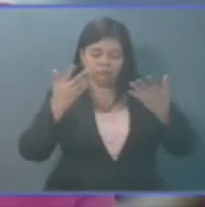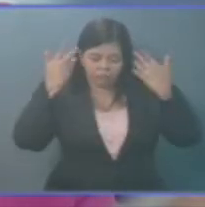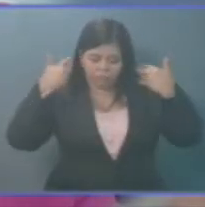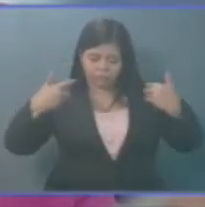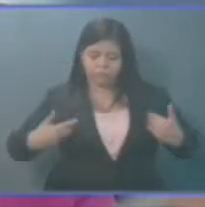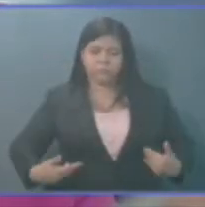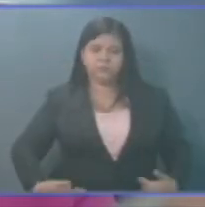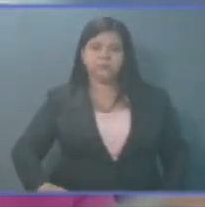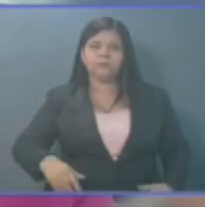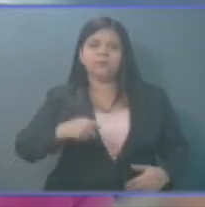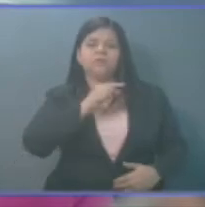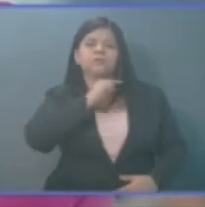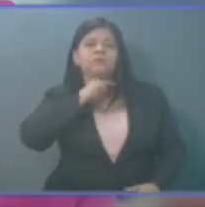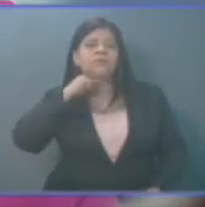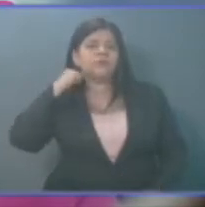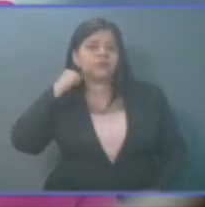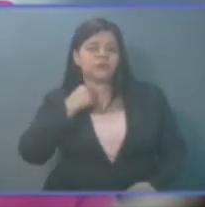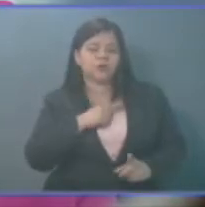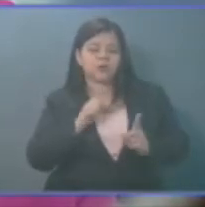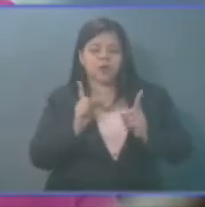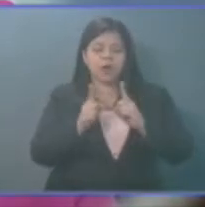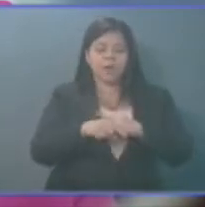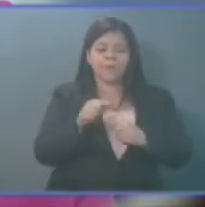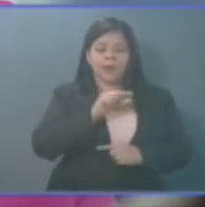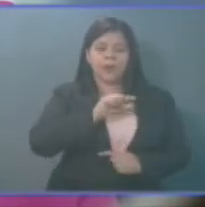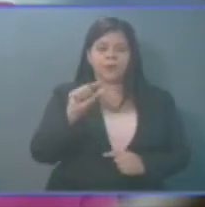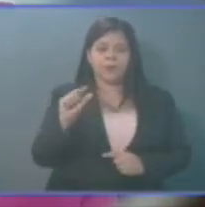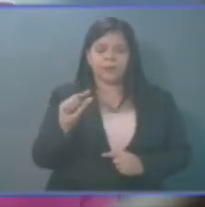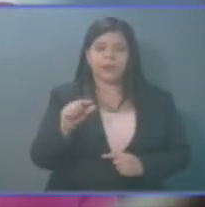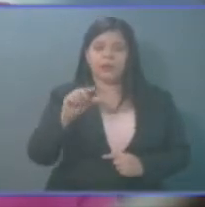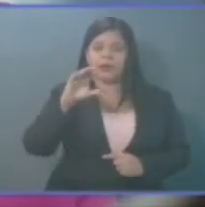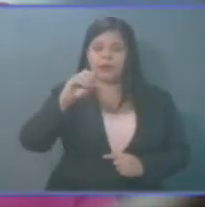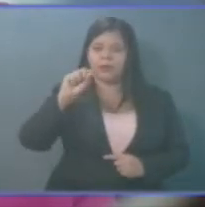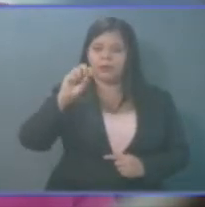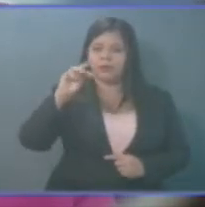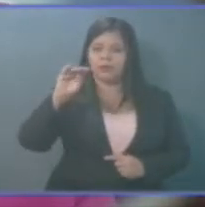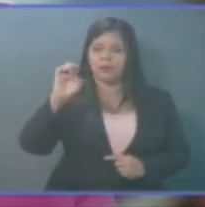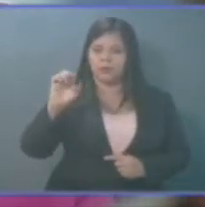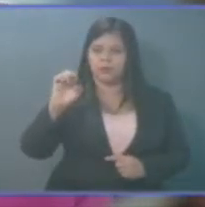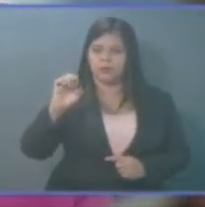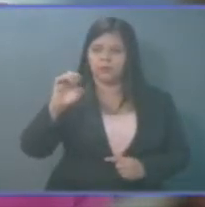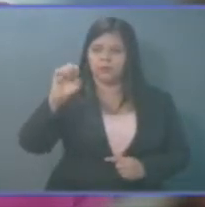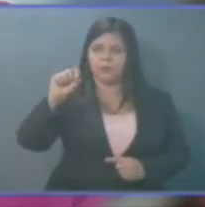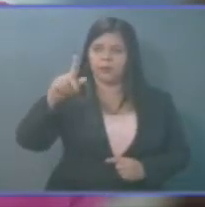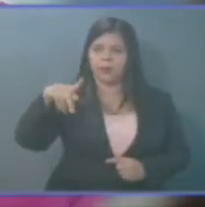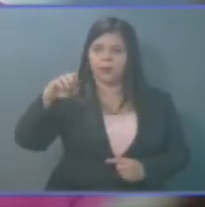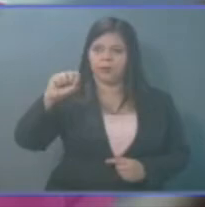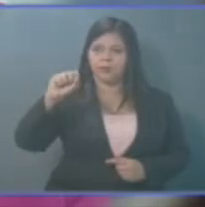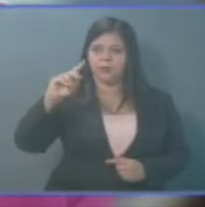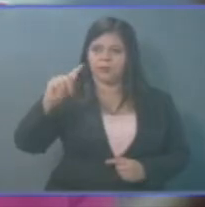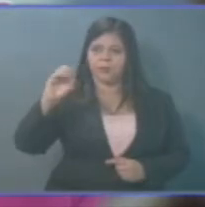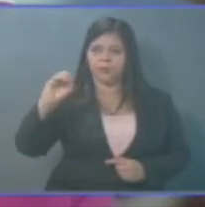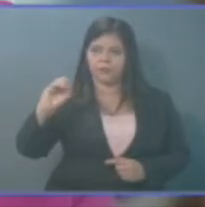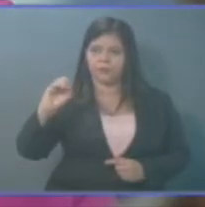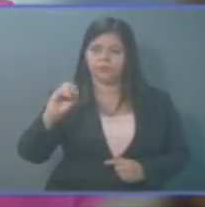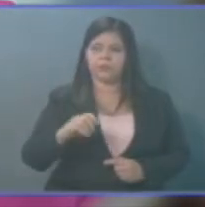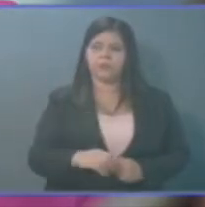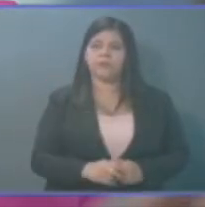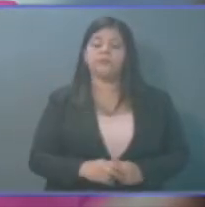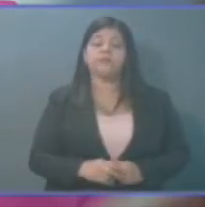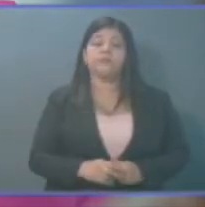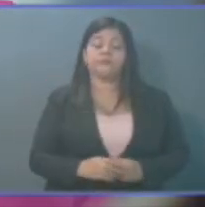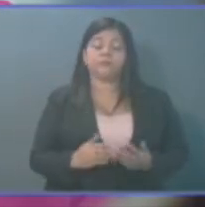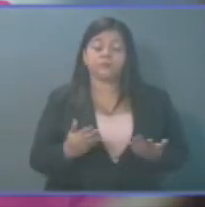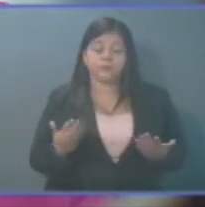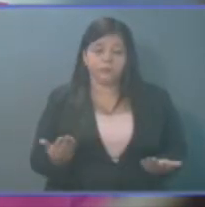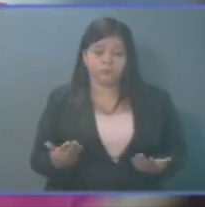sacerdotales y cambiar su nombre por el de Cosme Espesoto Samuner, que